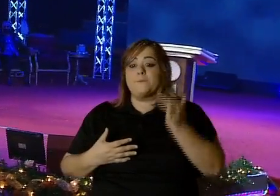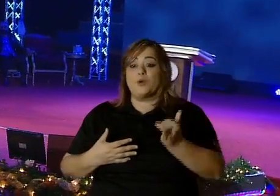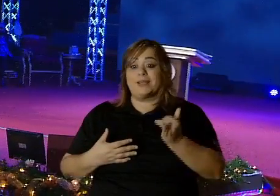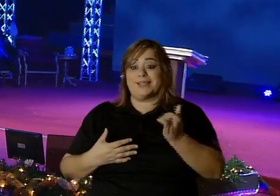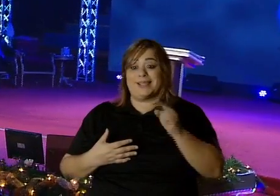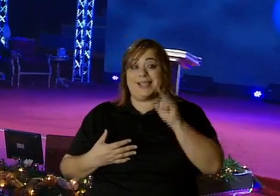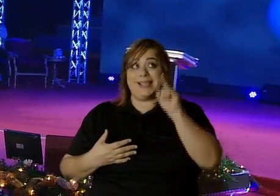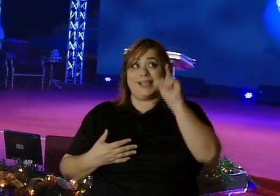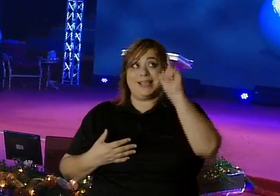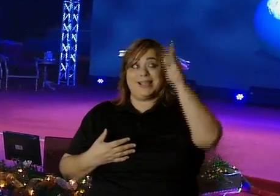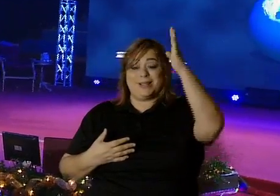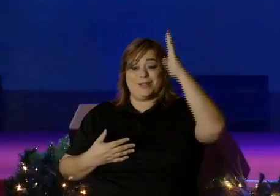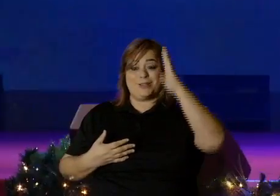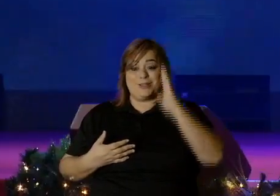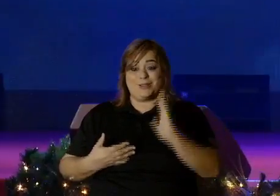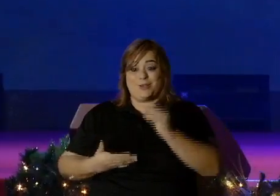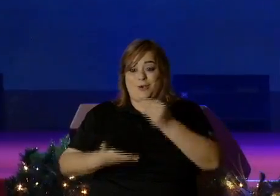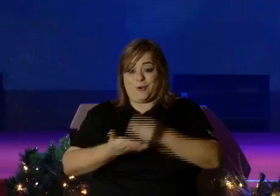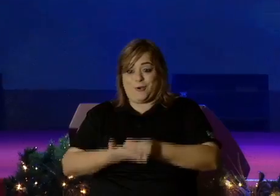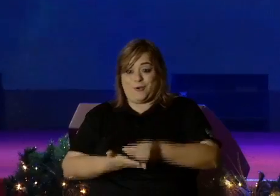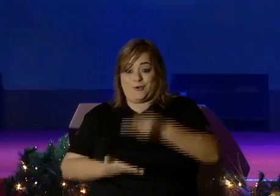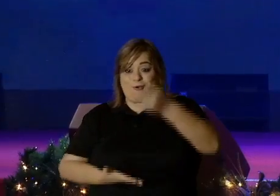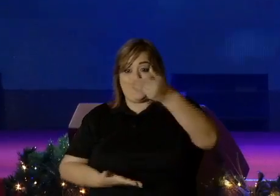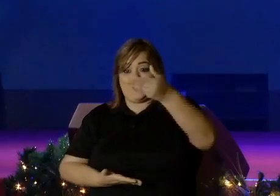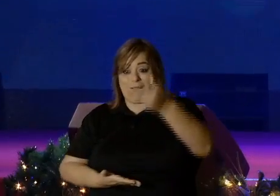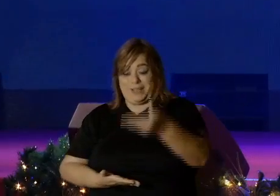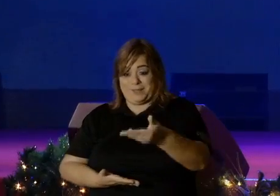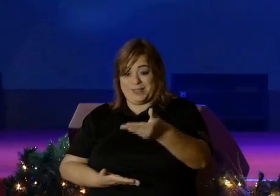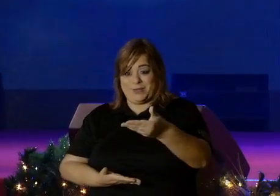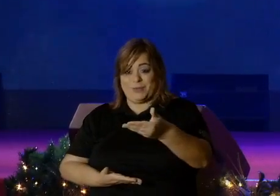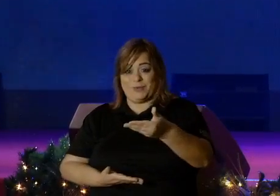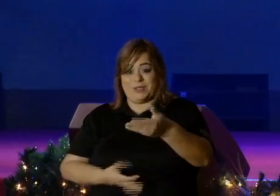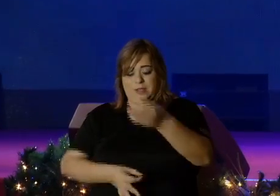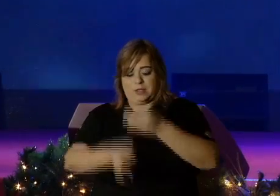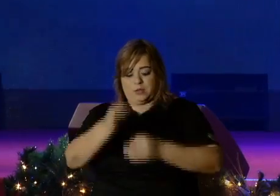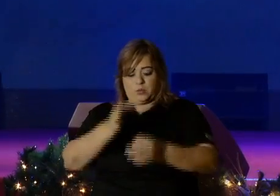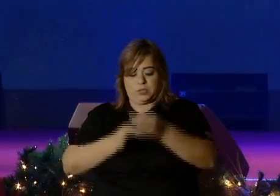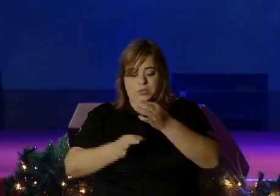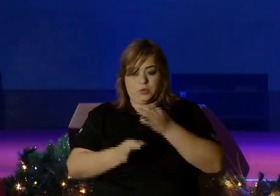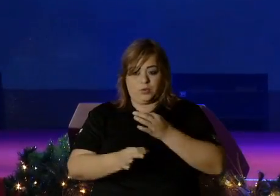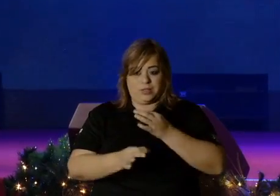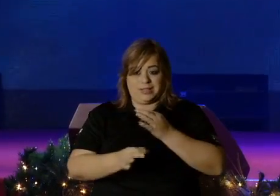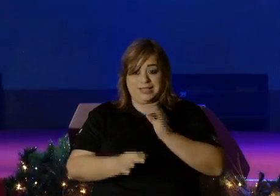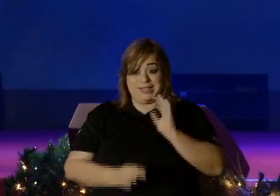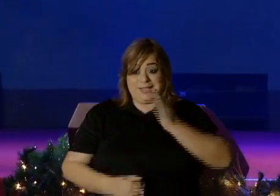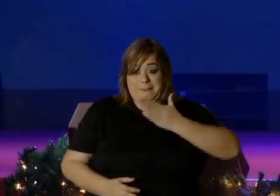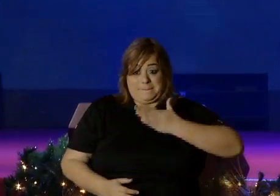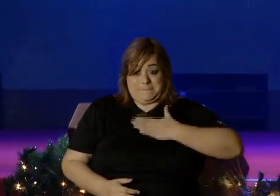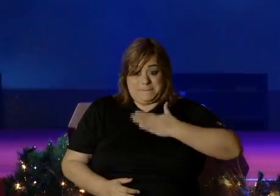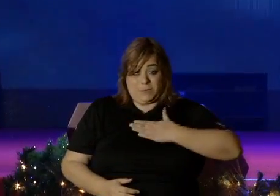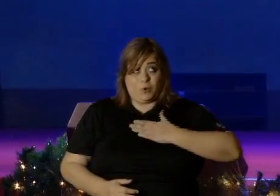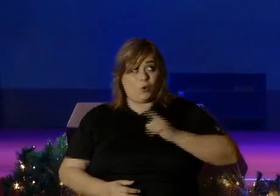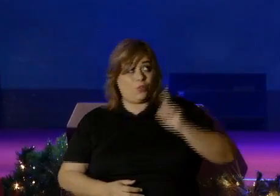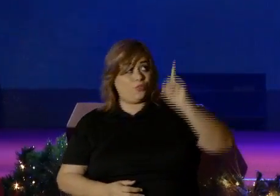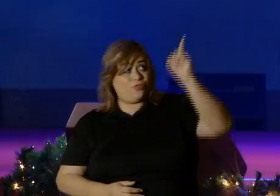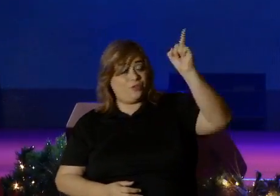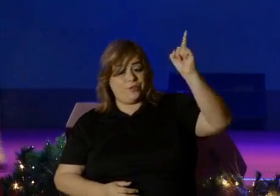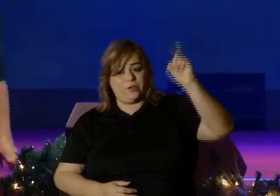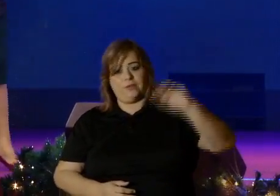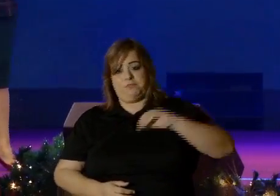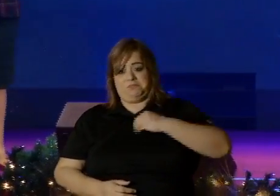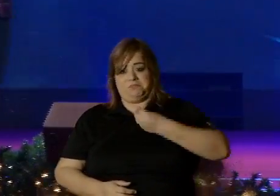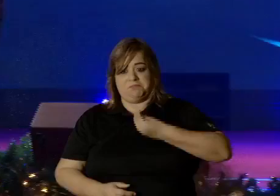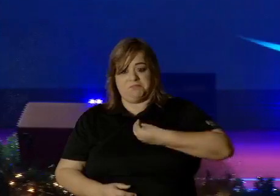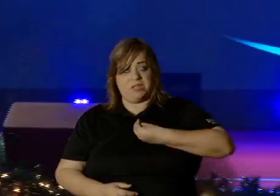venta y yo te compré. Yo te redimí. Mío eres tú. Diga, yo soy del Señor. Yo soy